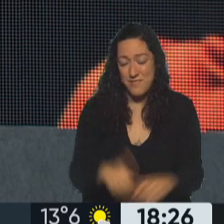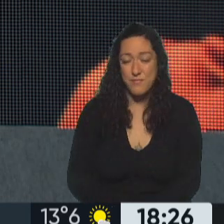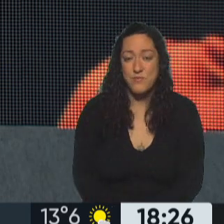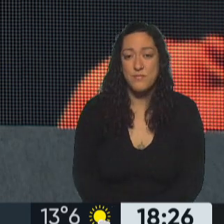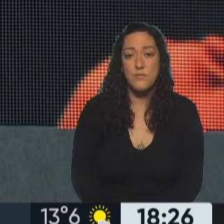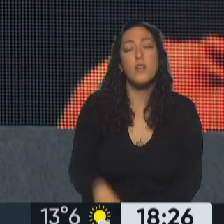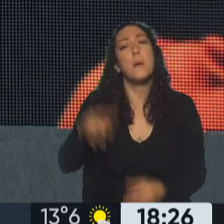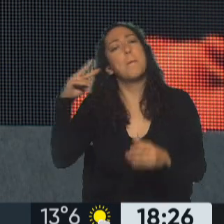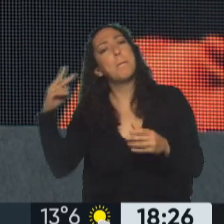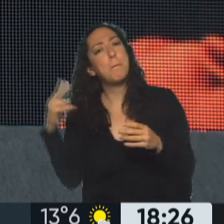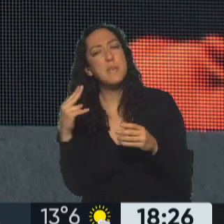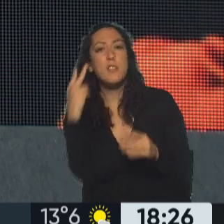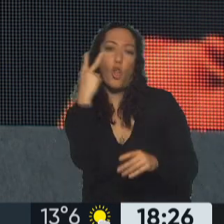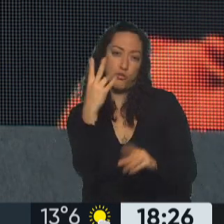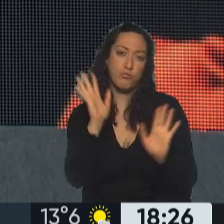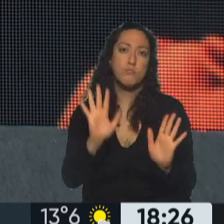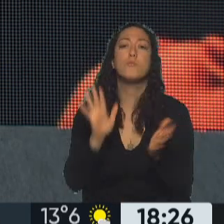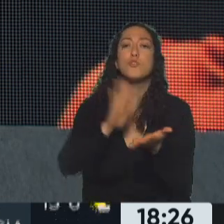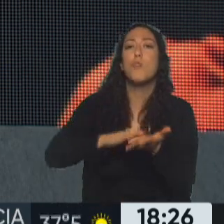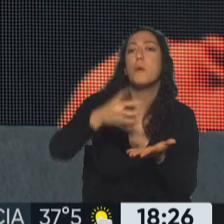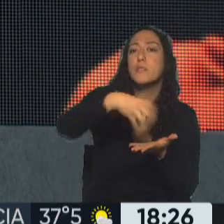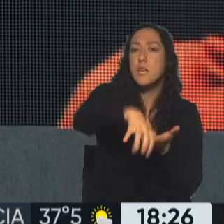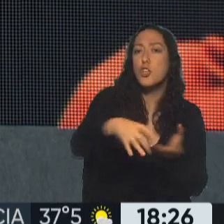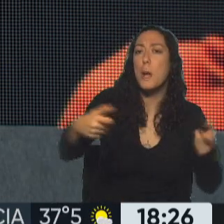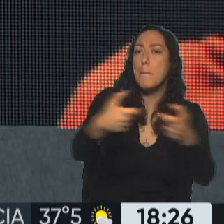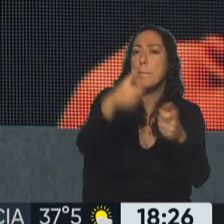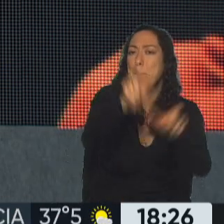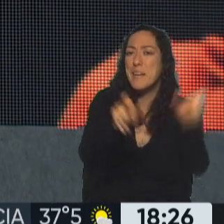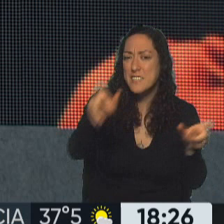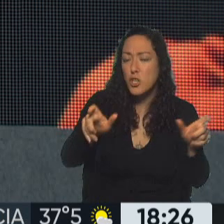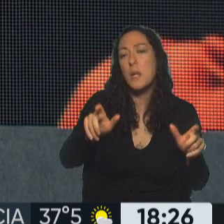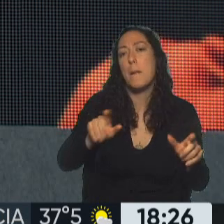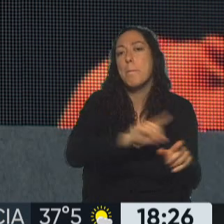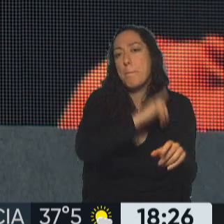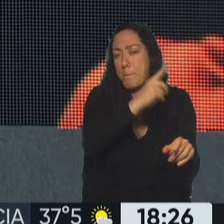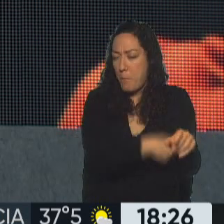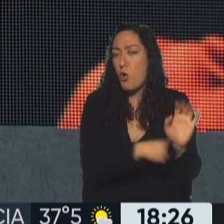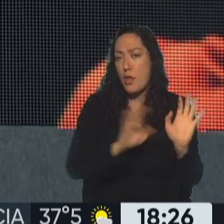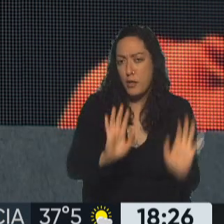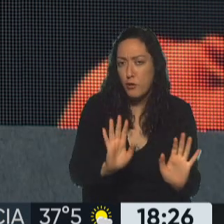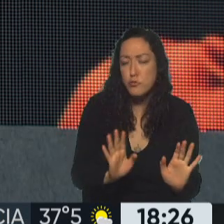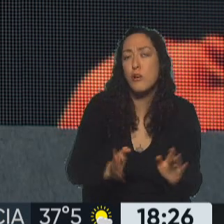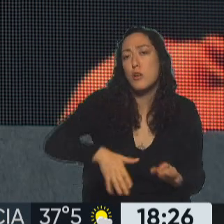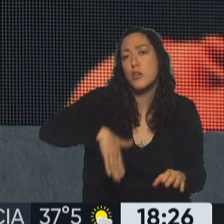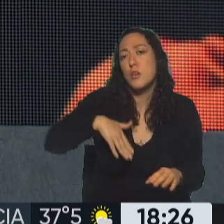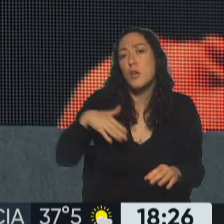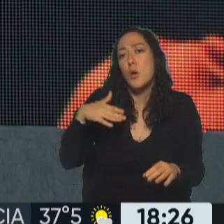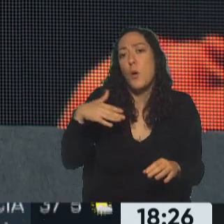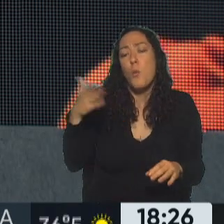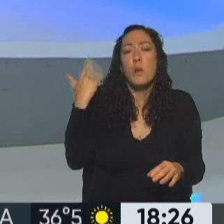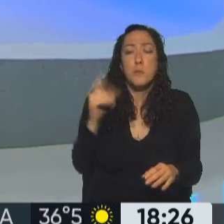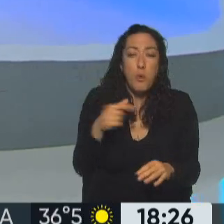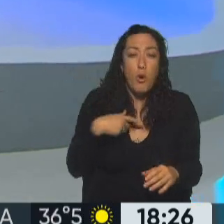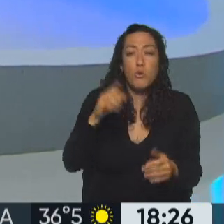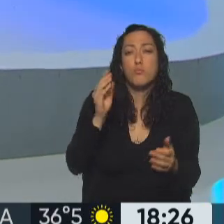dos miradas. Por un lado, ¿qué está pasando con el sector empresarial? Y me refiero a los grandes jugadores, porque muchos han hablado en este último momento de remarcación de precios,